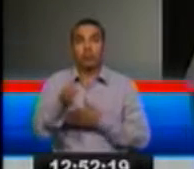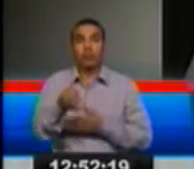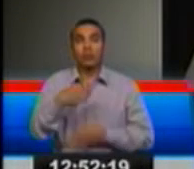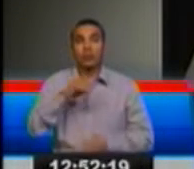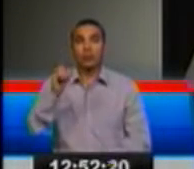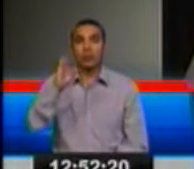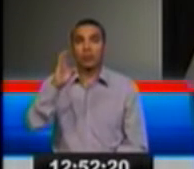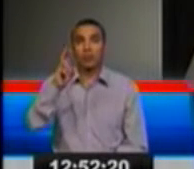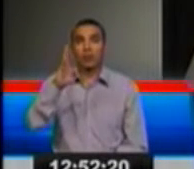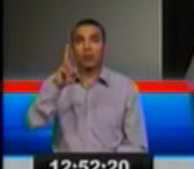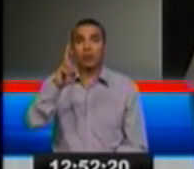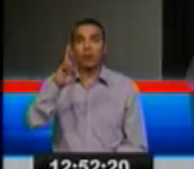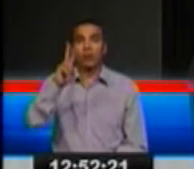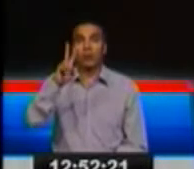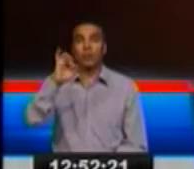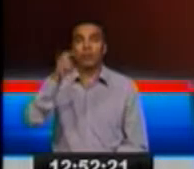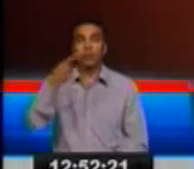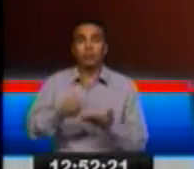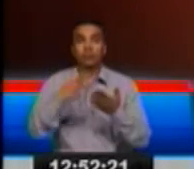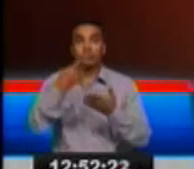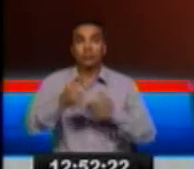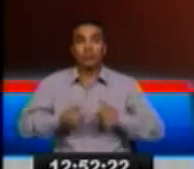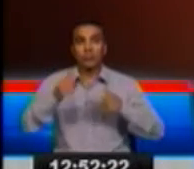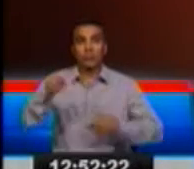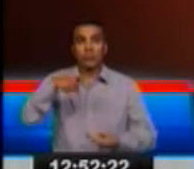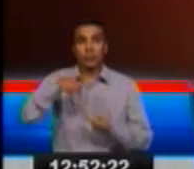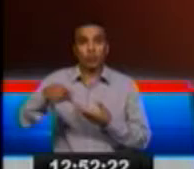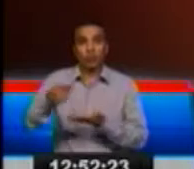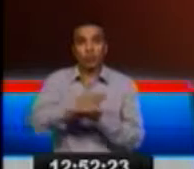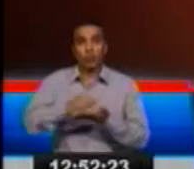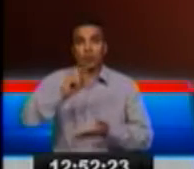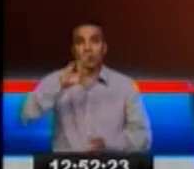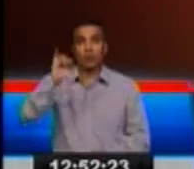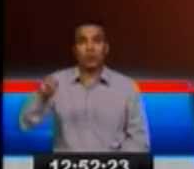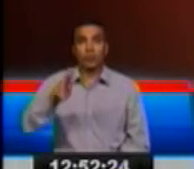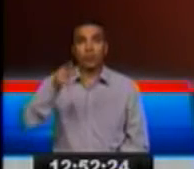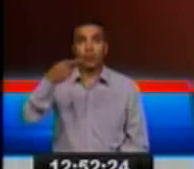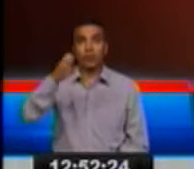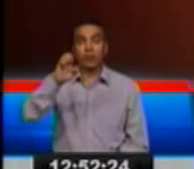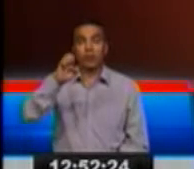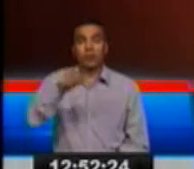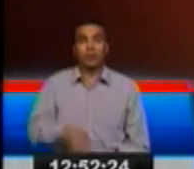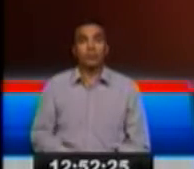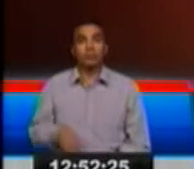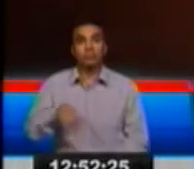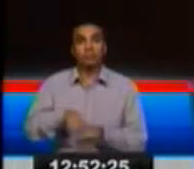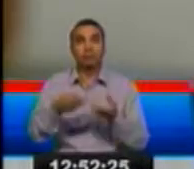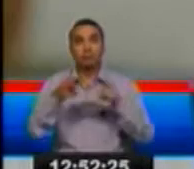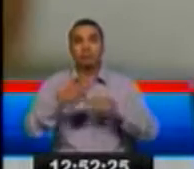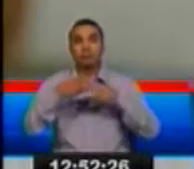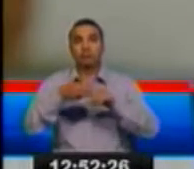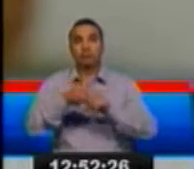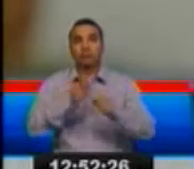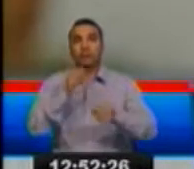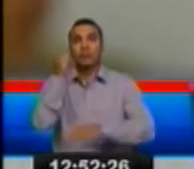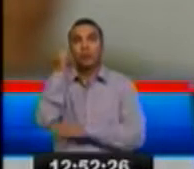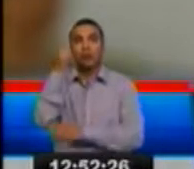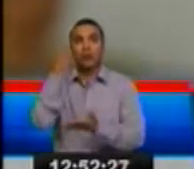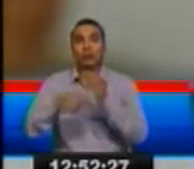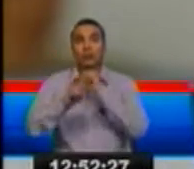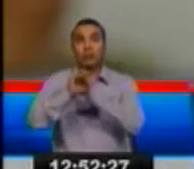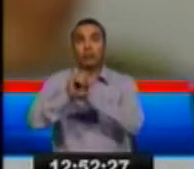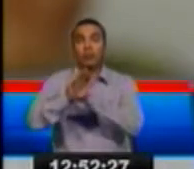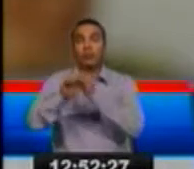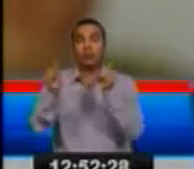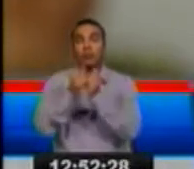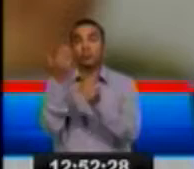Octavio Suárez, de Pachacútic, y el candidato a la prefectura del Guayas, Jorge Norero, del Movimiento Concertación, renunciaron a su derecho a la publicidad en